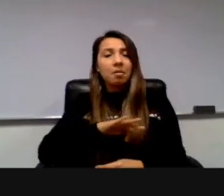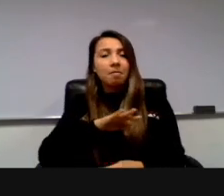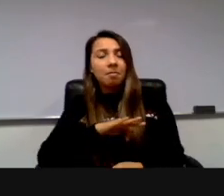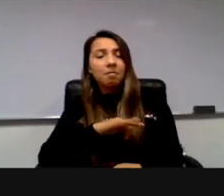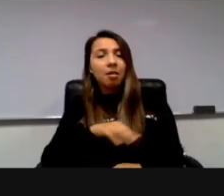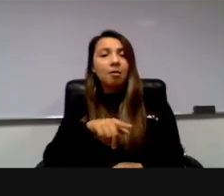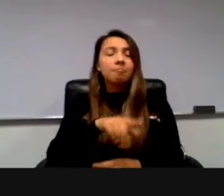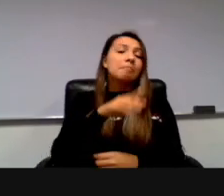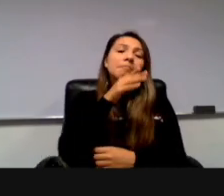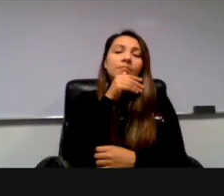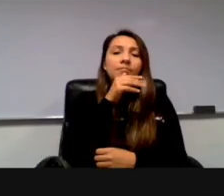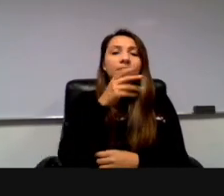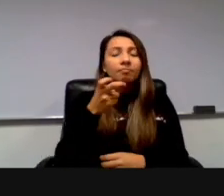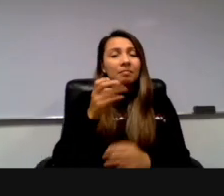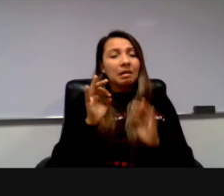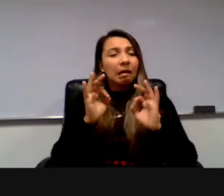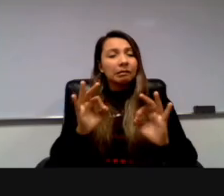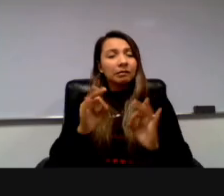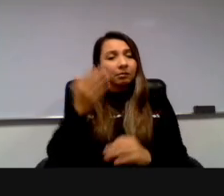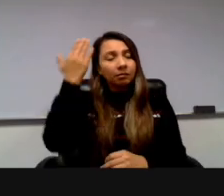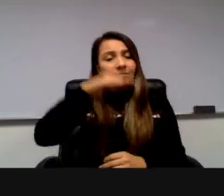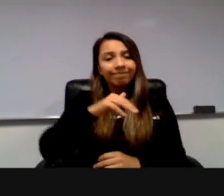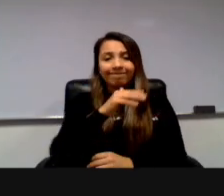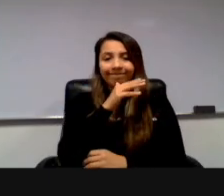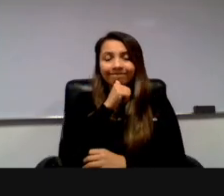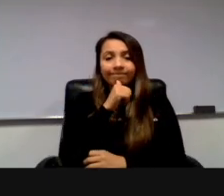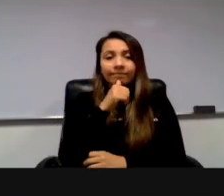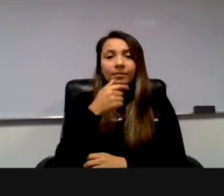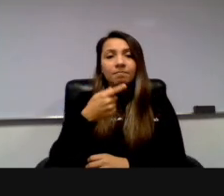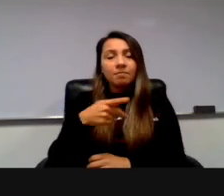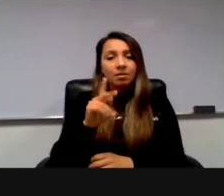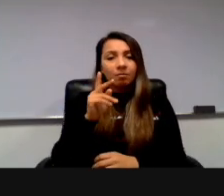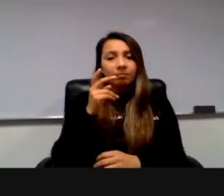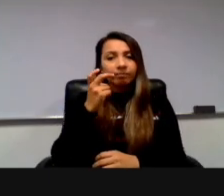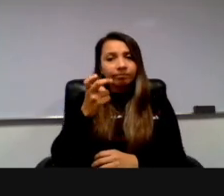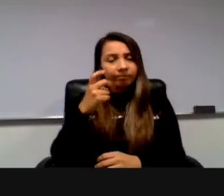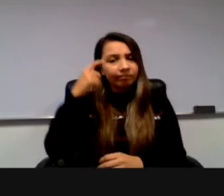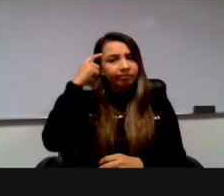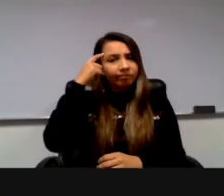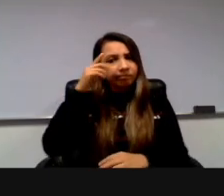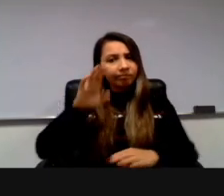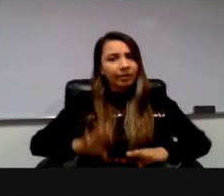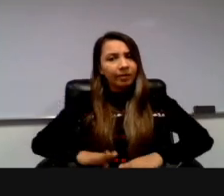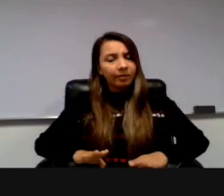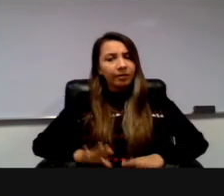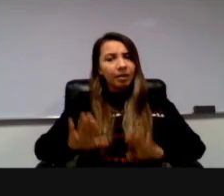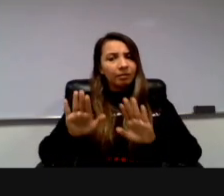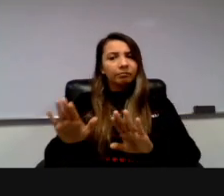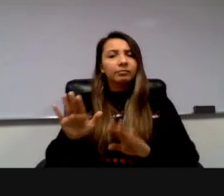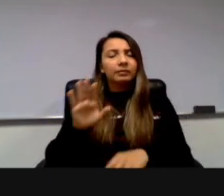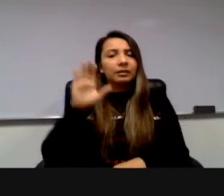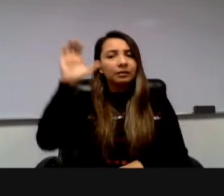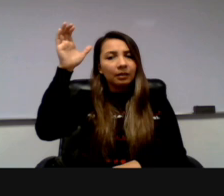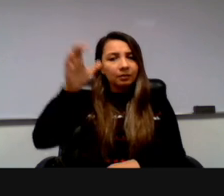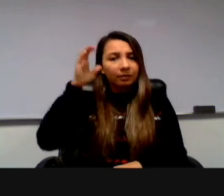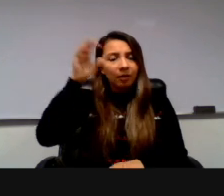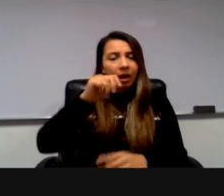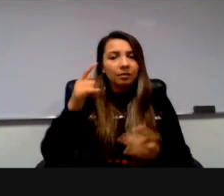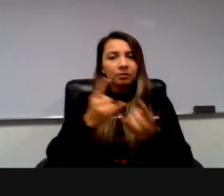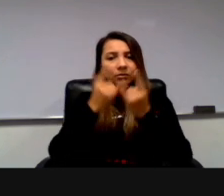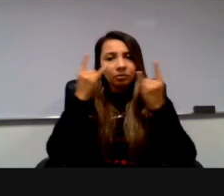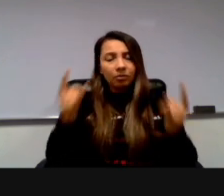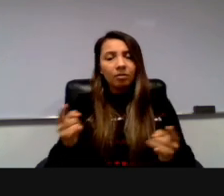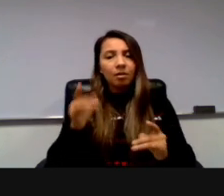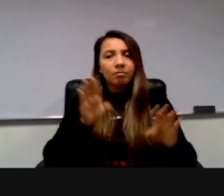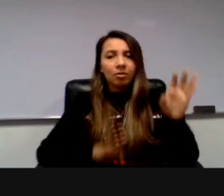a ciencia cierta no lo podemos saber, ¿no? Entonces, no hay que perder de vista este carácter de las ciencias históricas, ¿no?